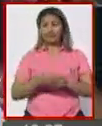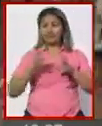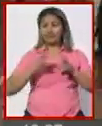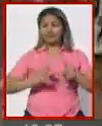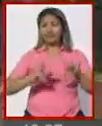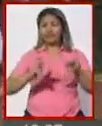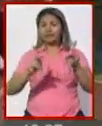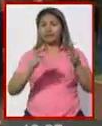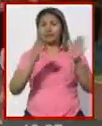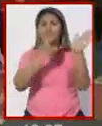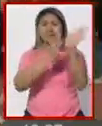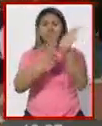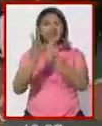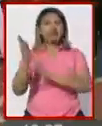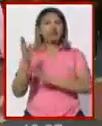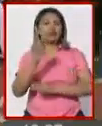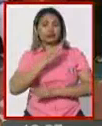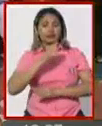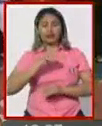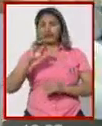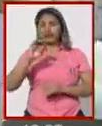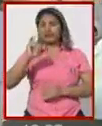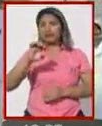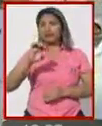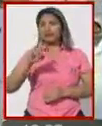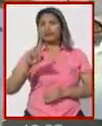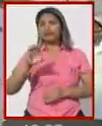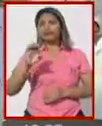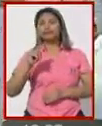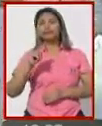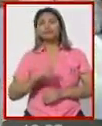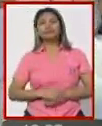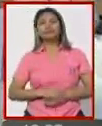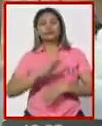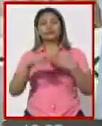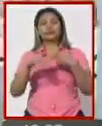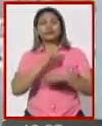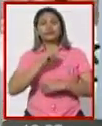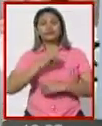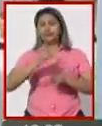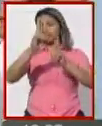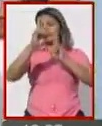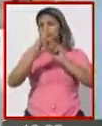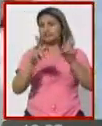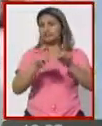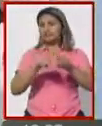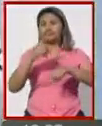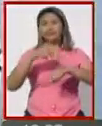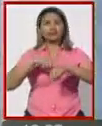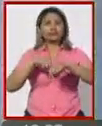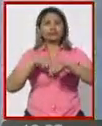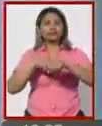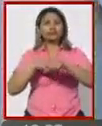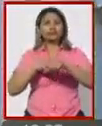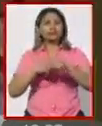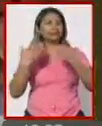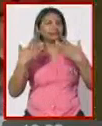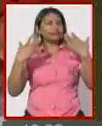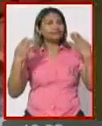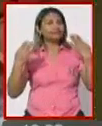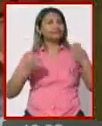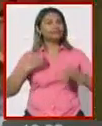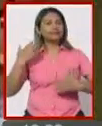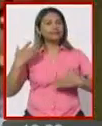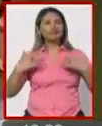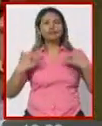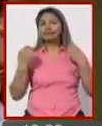permitir reestructurar el Comité Ejecutivo y todos los miembros del Tribunal de Honor. Es una jornada vibrante porque